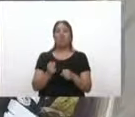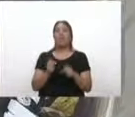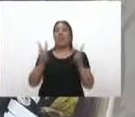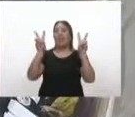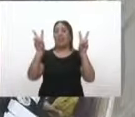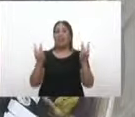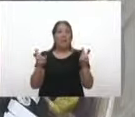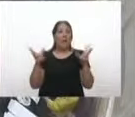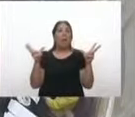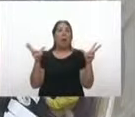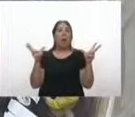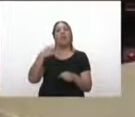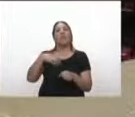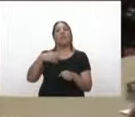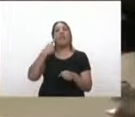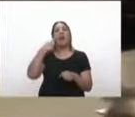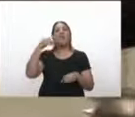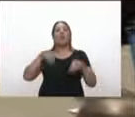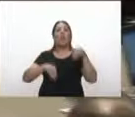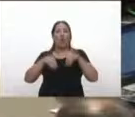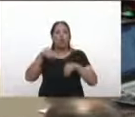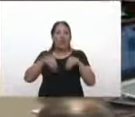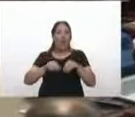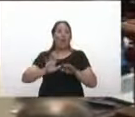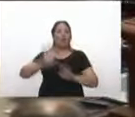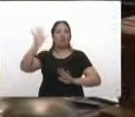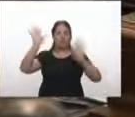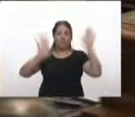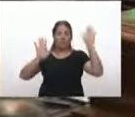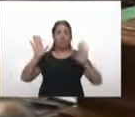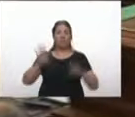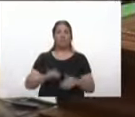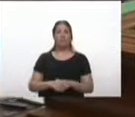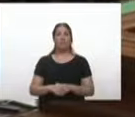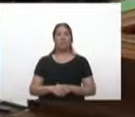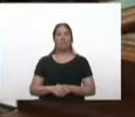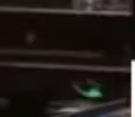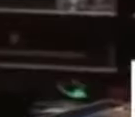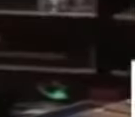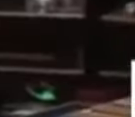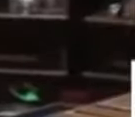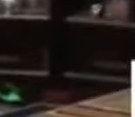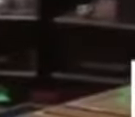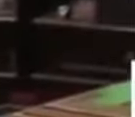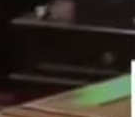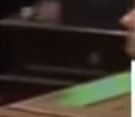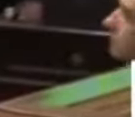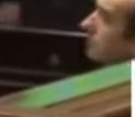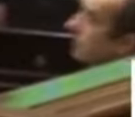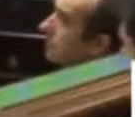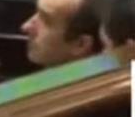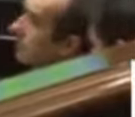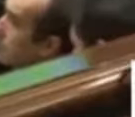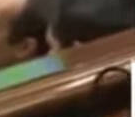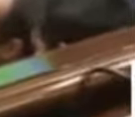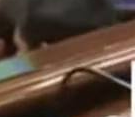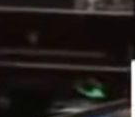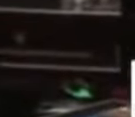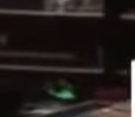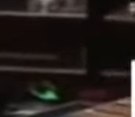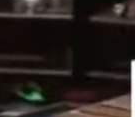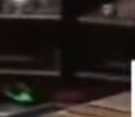tienes una explicación. Exagerando, ¿eh? No te estamos senadores ignotos reciben quizás asesores de, a veces, el jefe de la bancada que le